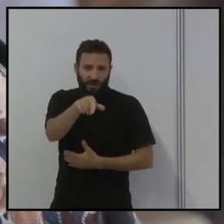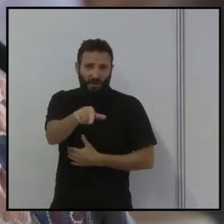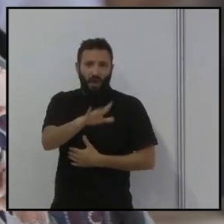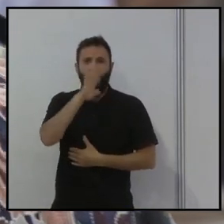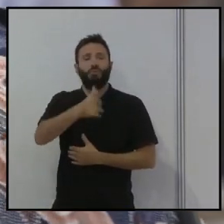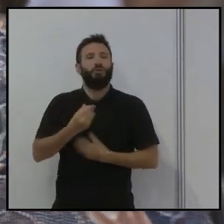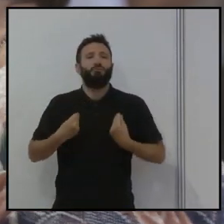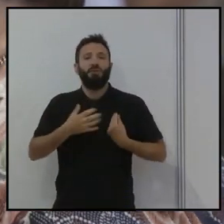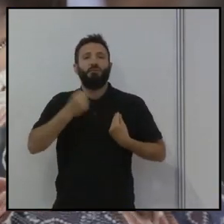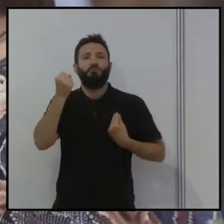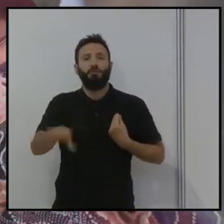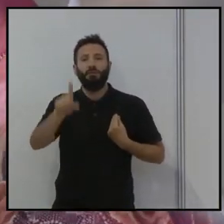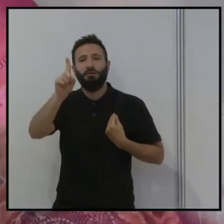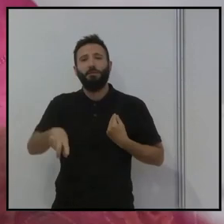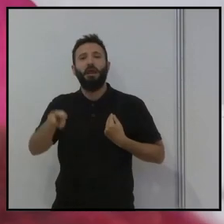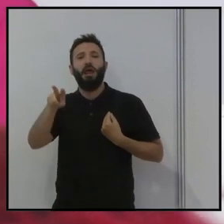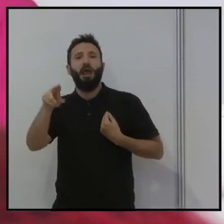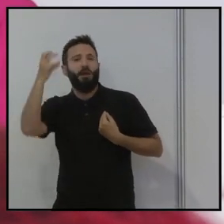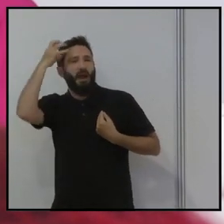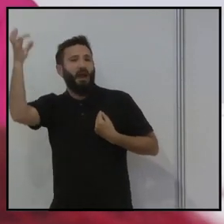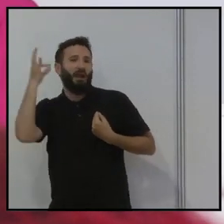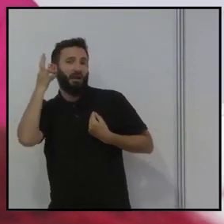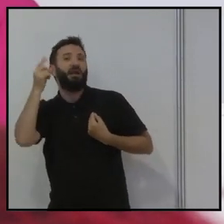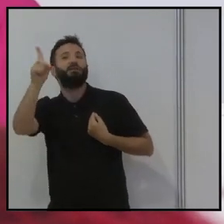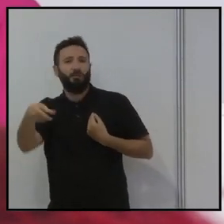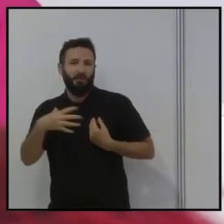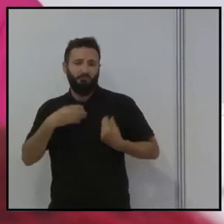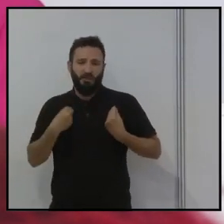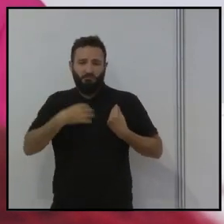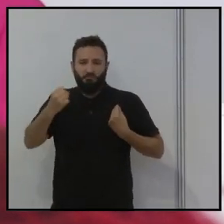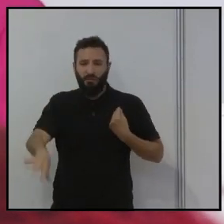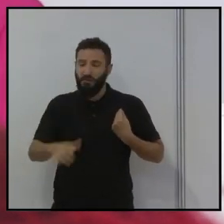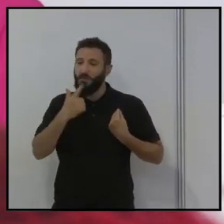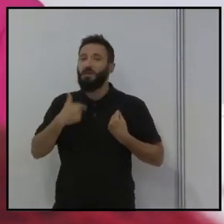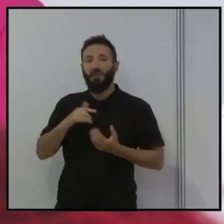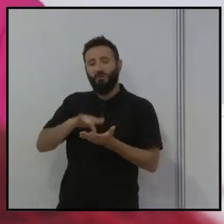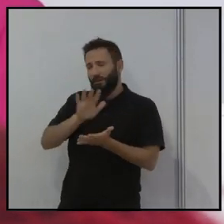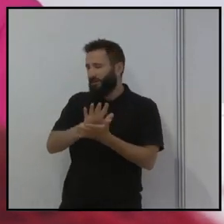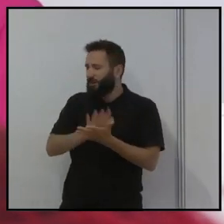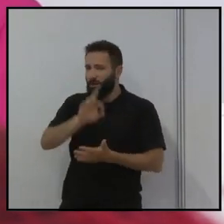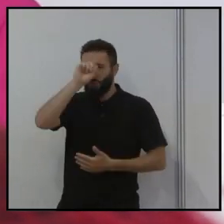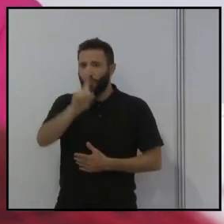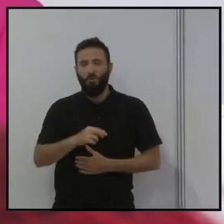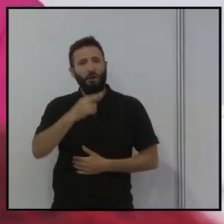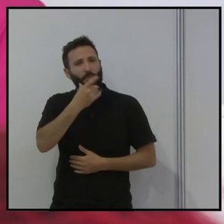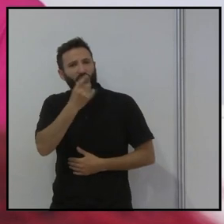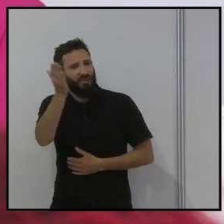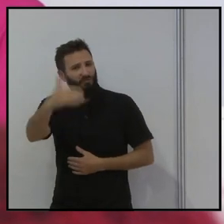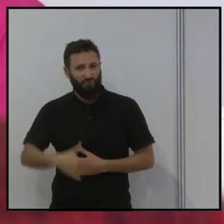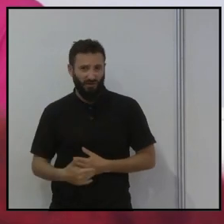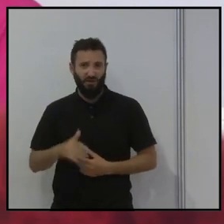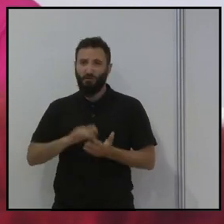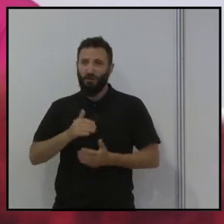suicidado la hermana de la reina. Y era como decirme, pues no te preocupes, no te avergüences de él. Y era lo